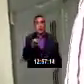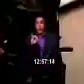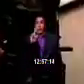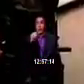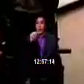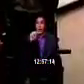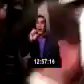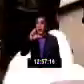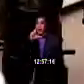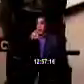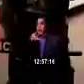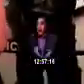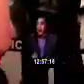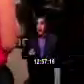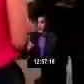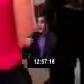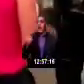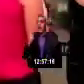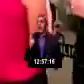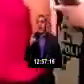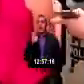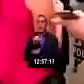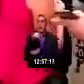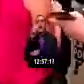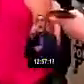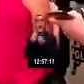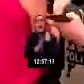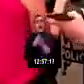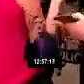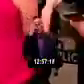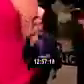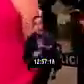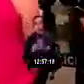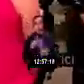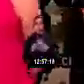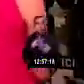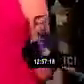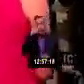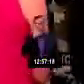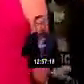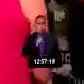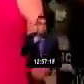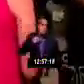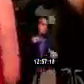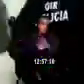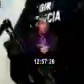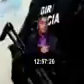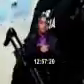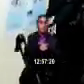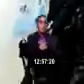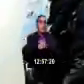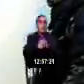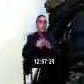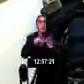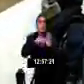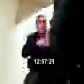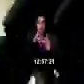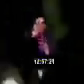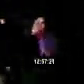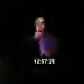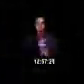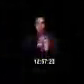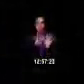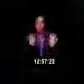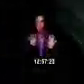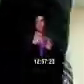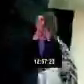en el país. Los familiares de Bucaram llegaron hasta su domicilio, pero el cordón policial impidió su paso. El expresidente fue trasladado